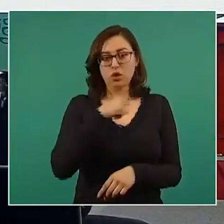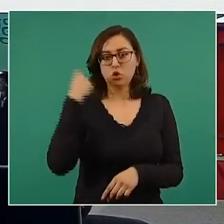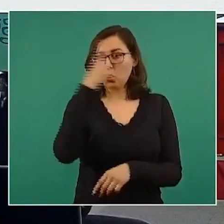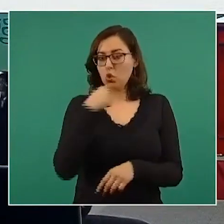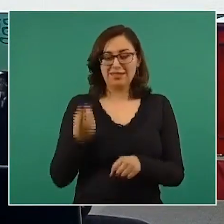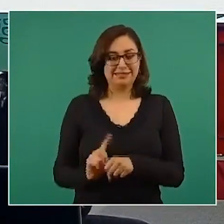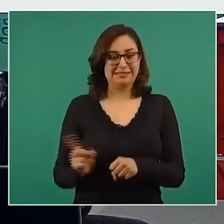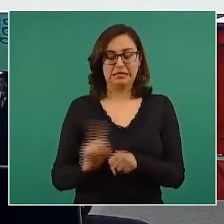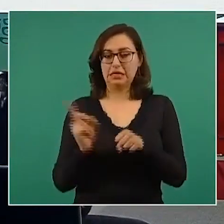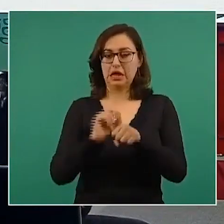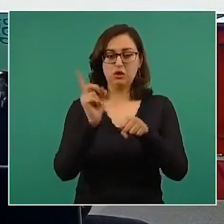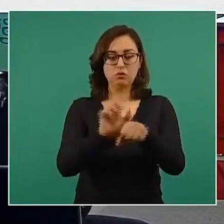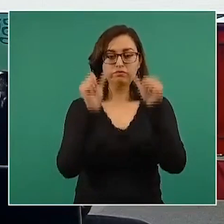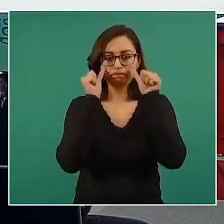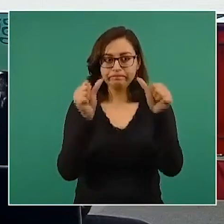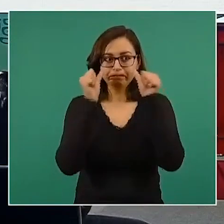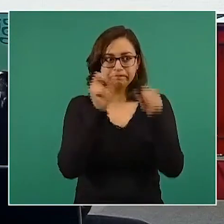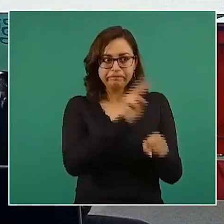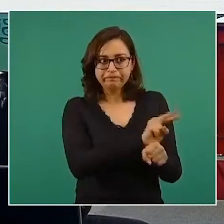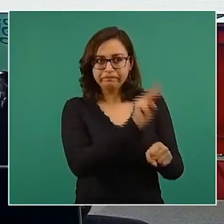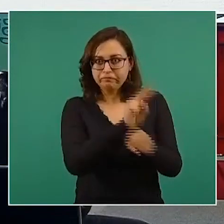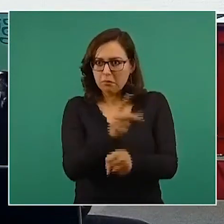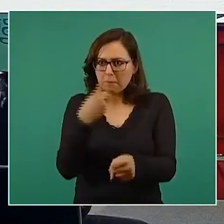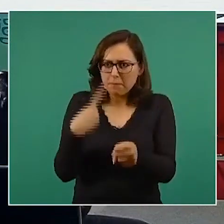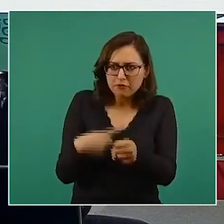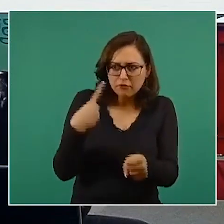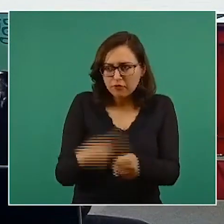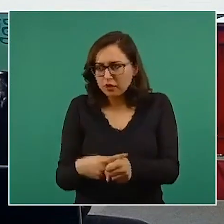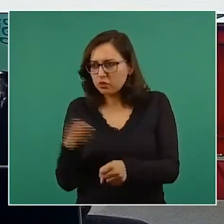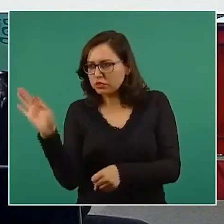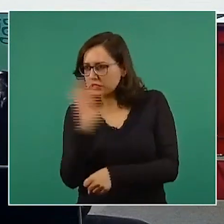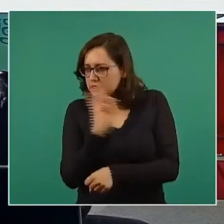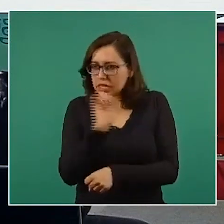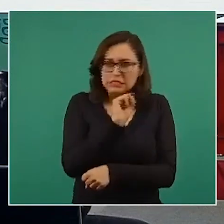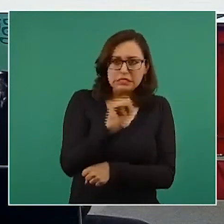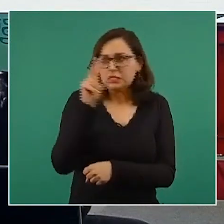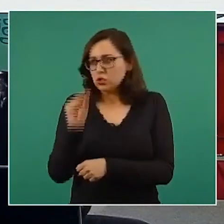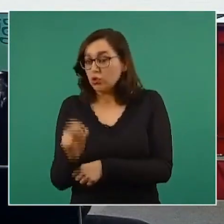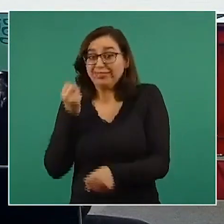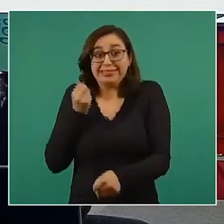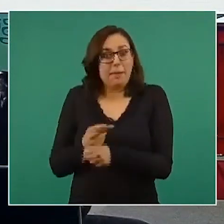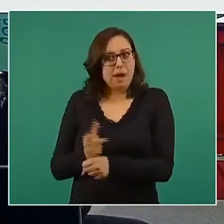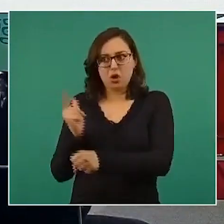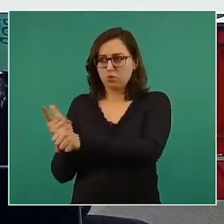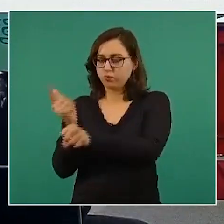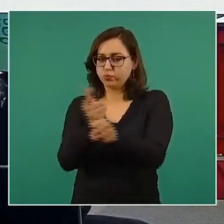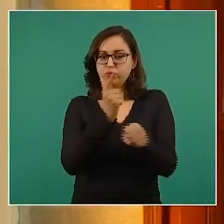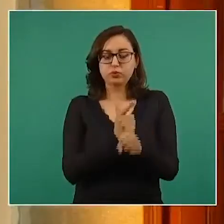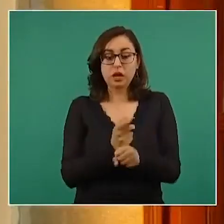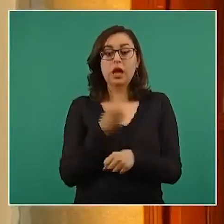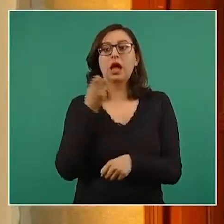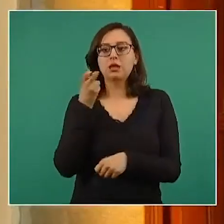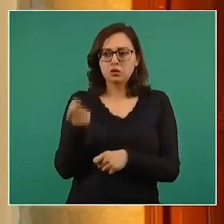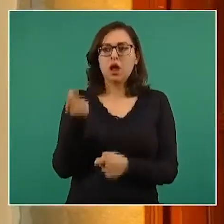de la semana, y lo que estamos haciendo es justamente identificar a pacientes con sospecha de enfermedad. Aquellos que cumplen con la definición